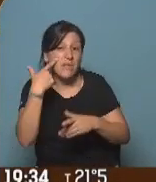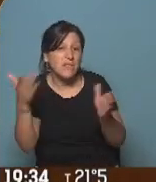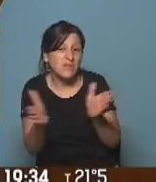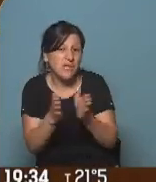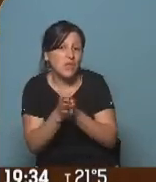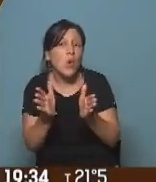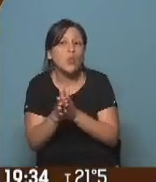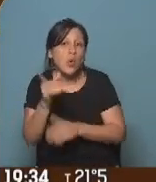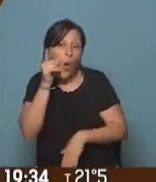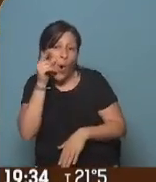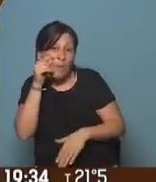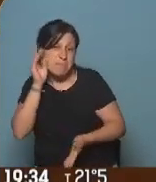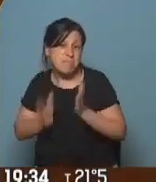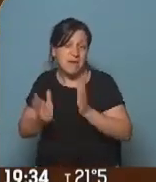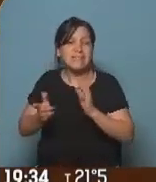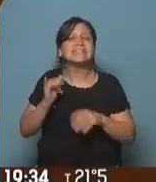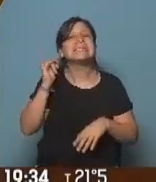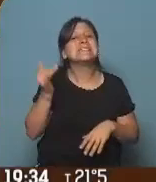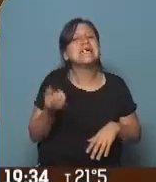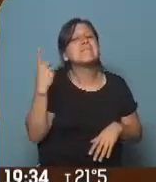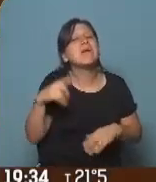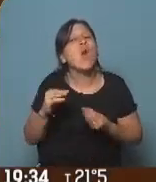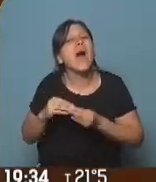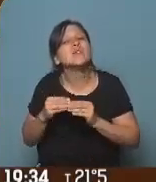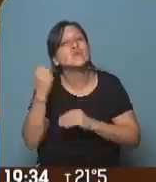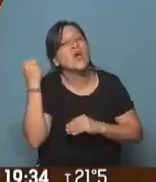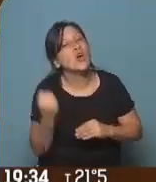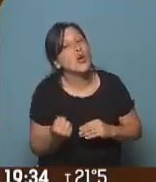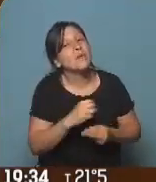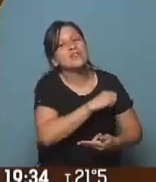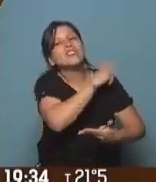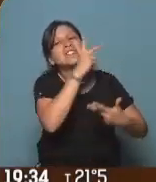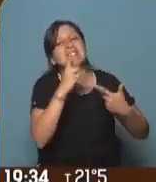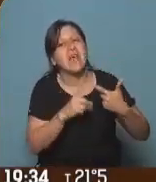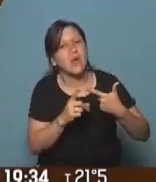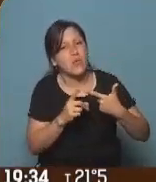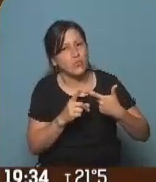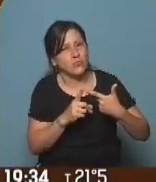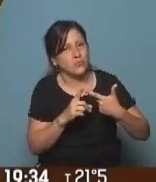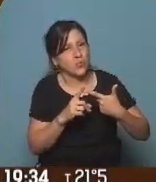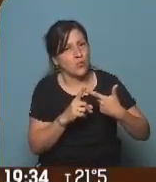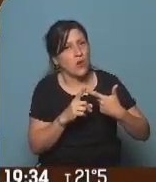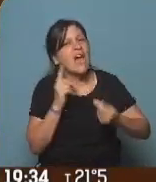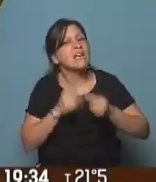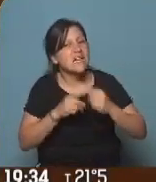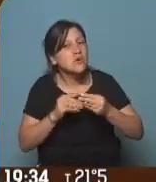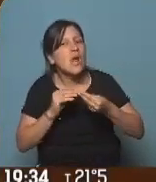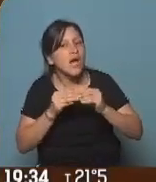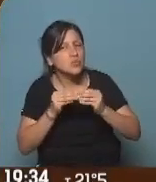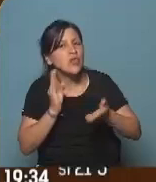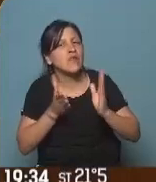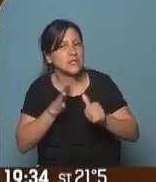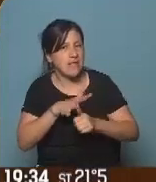maltrata sí pero la razón económica va en un segundo en una segunda instancia en el tema de violencia de género